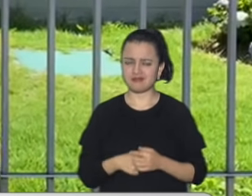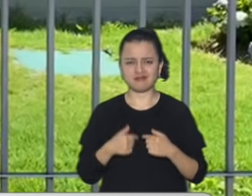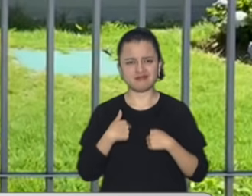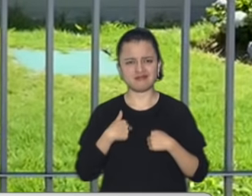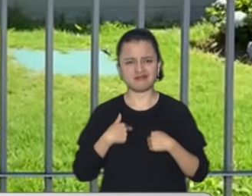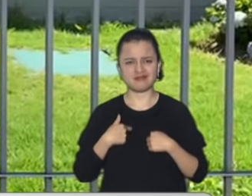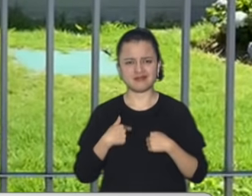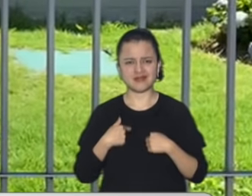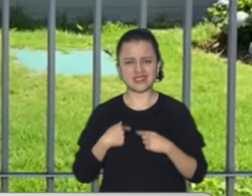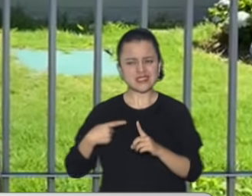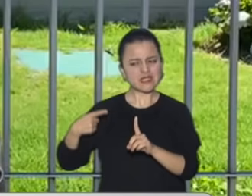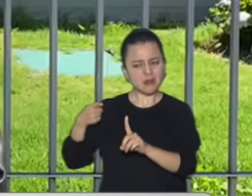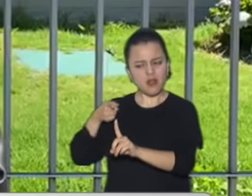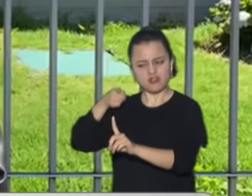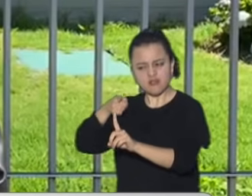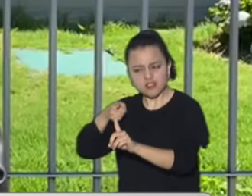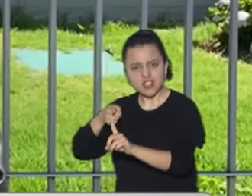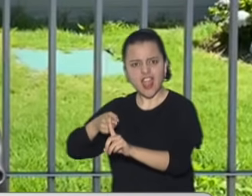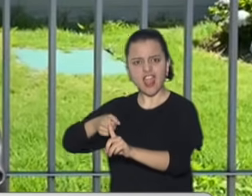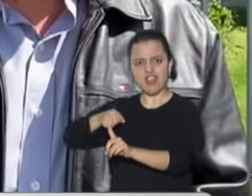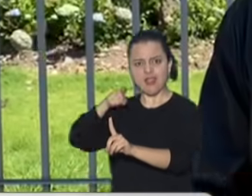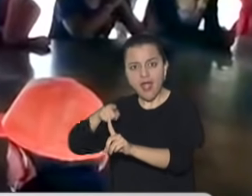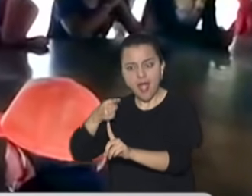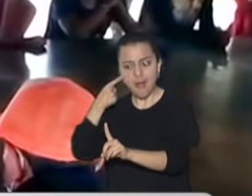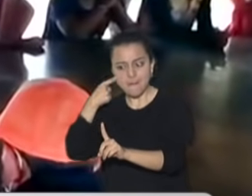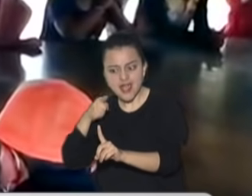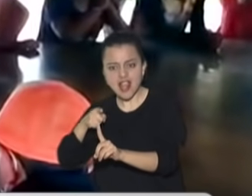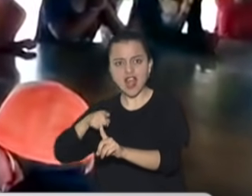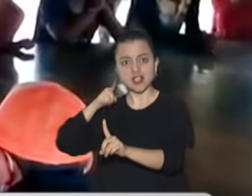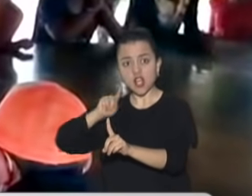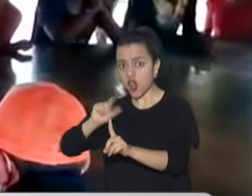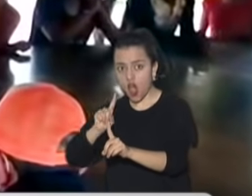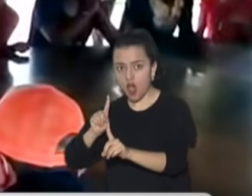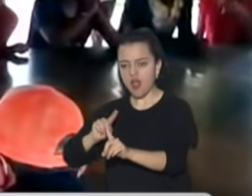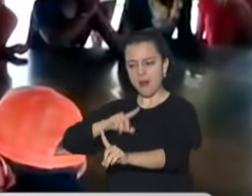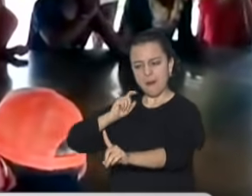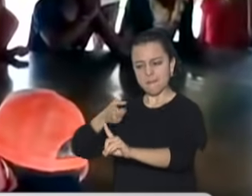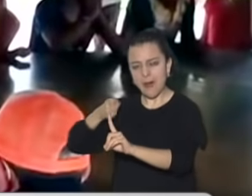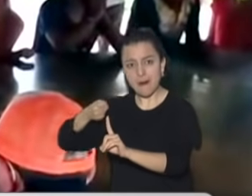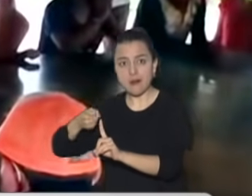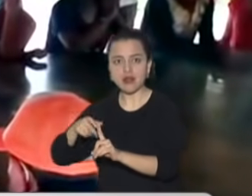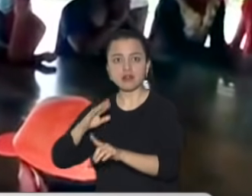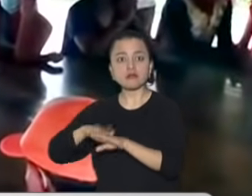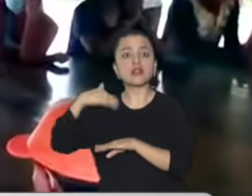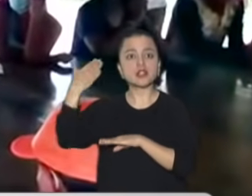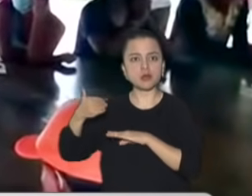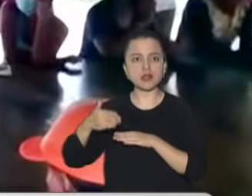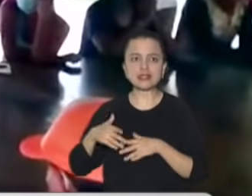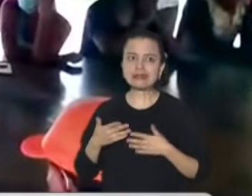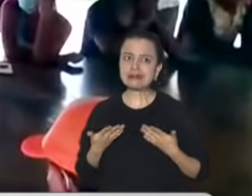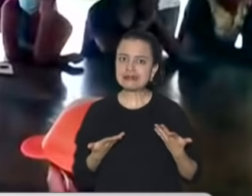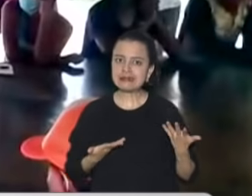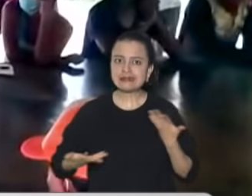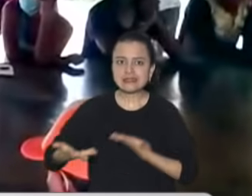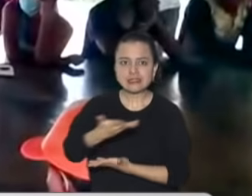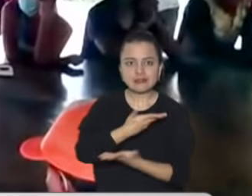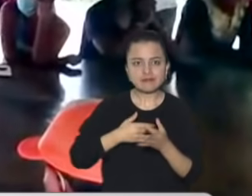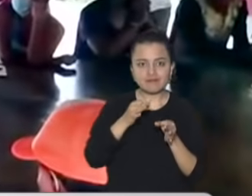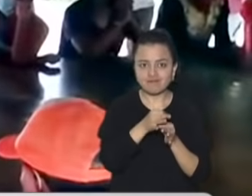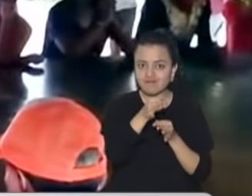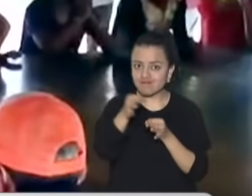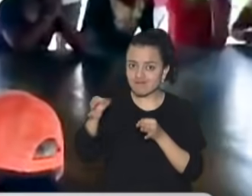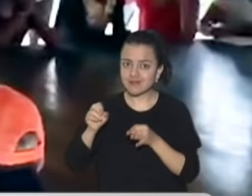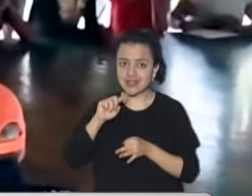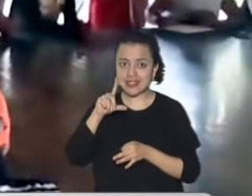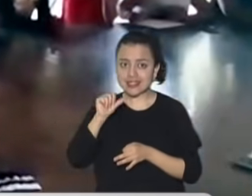ponen como promotor de una revocatoria. Por otra parte, hay preocupación por parte de los líderes del corregimiento del Salado en el departamento